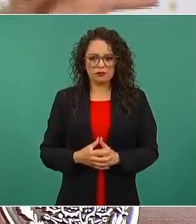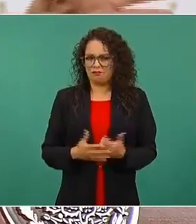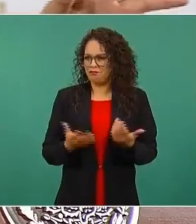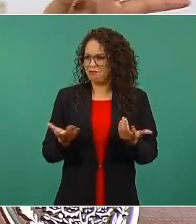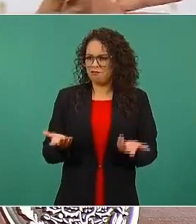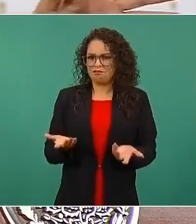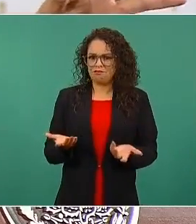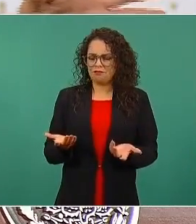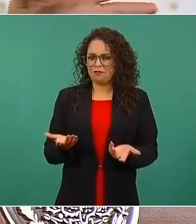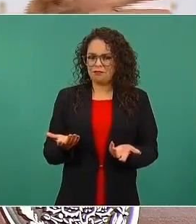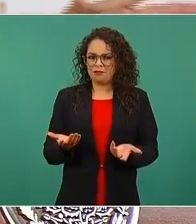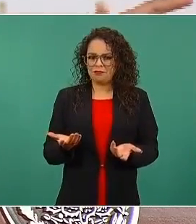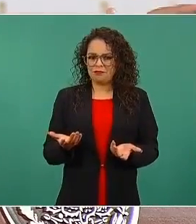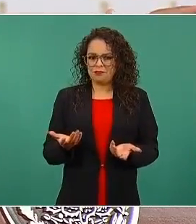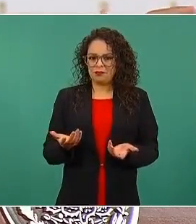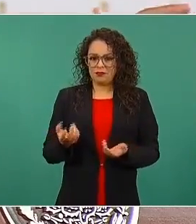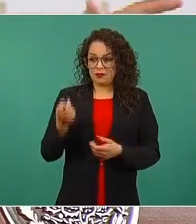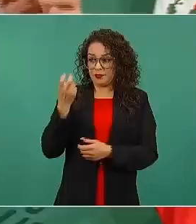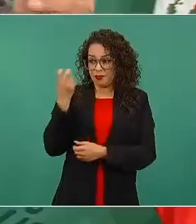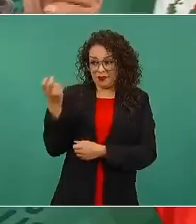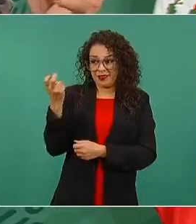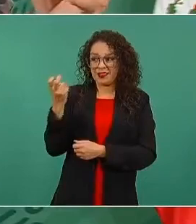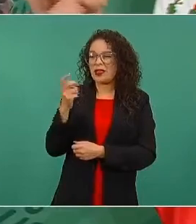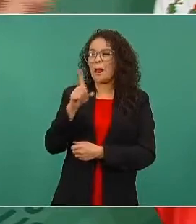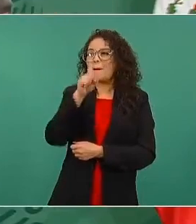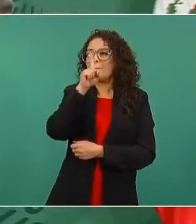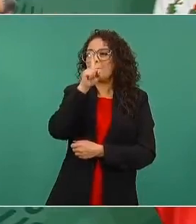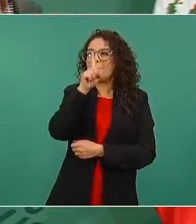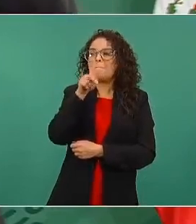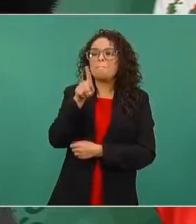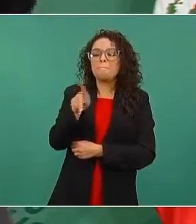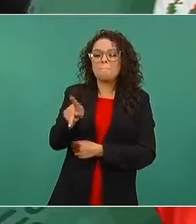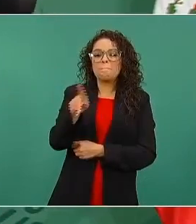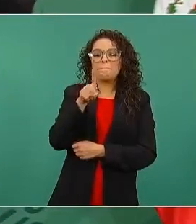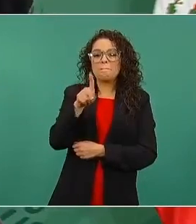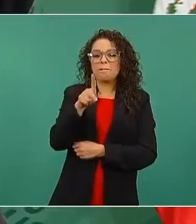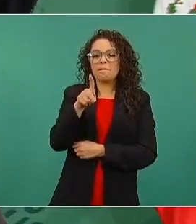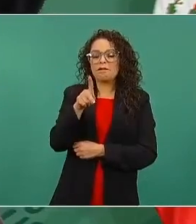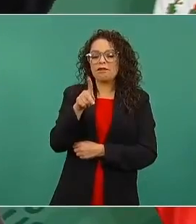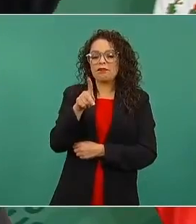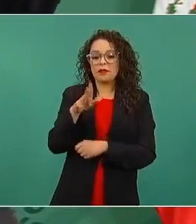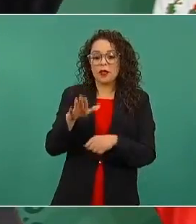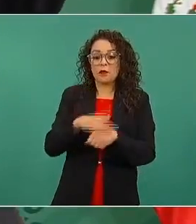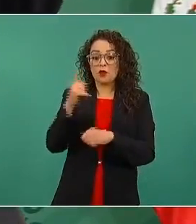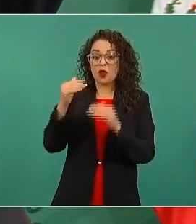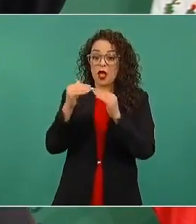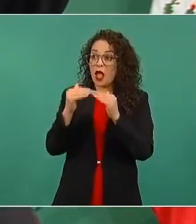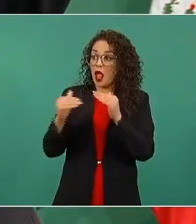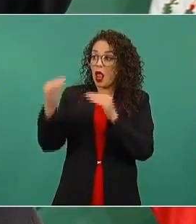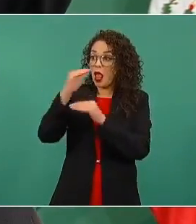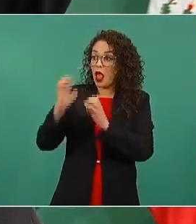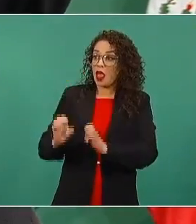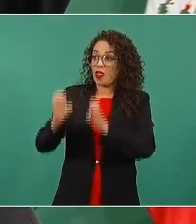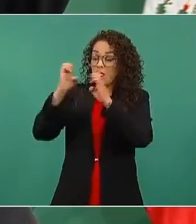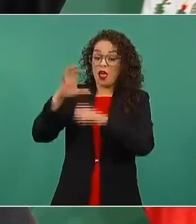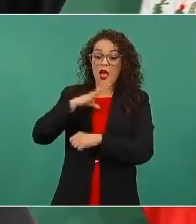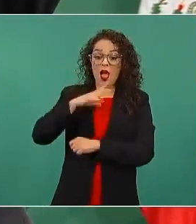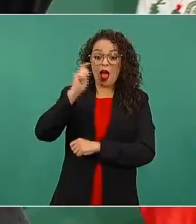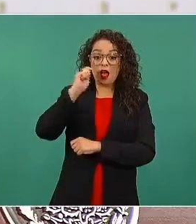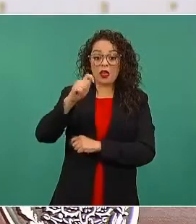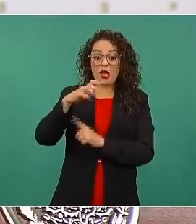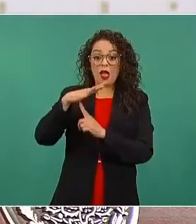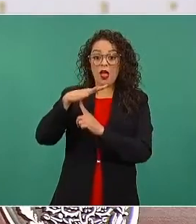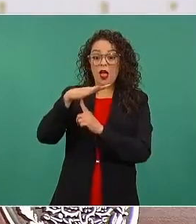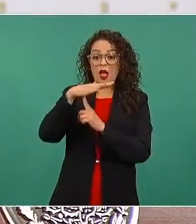nada más el parapeto, porque arriba de este edificio hay un helipuerto.